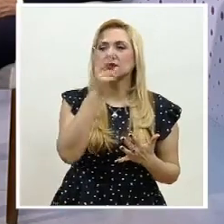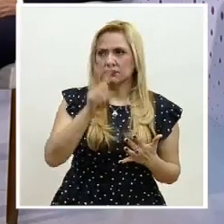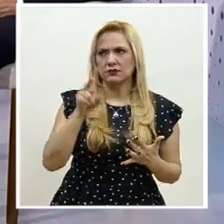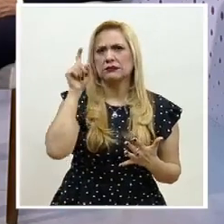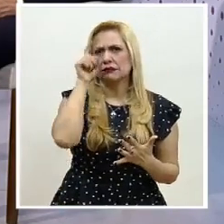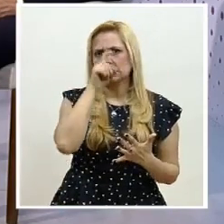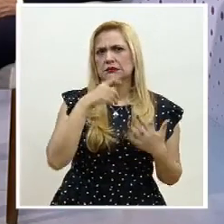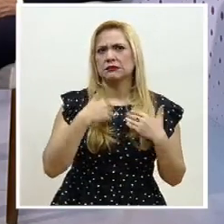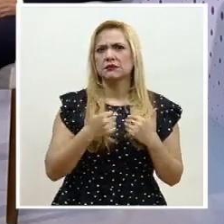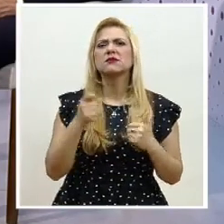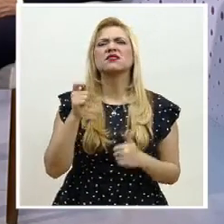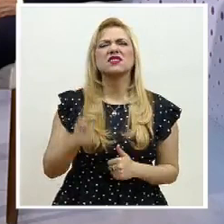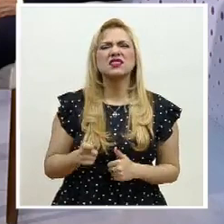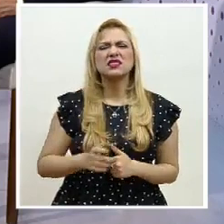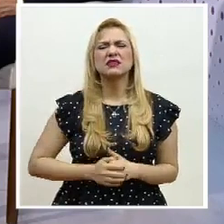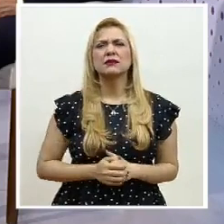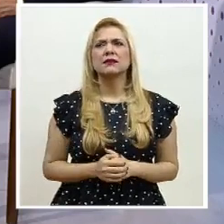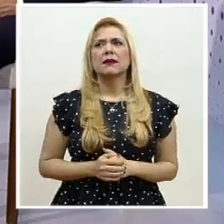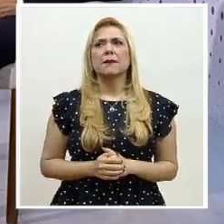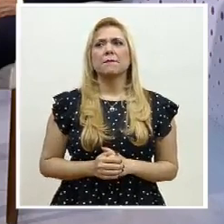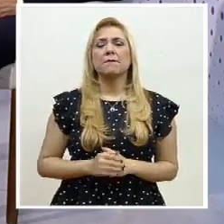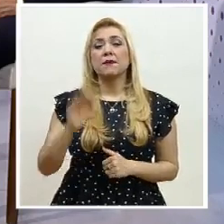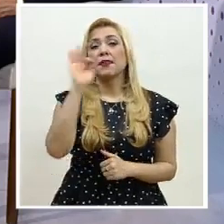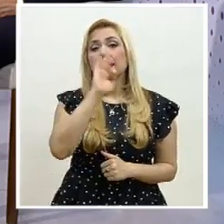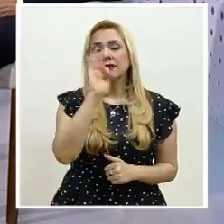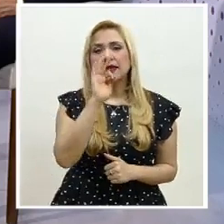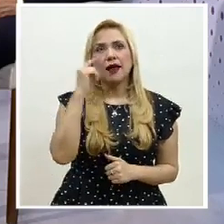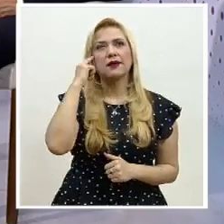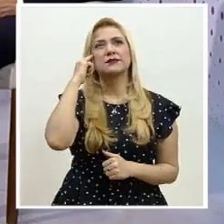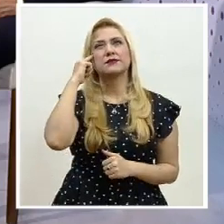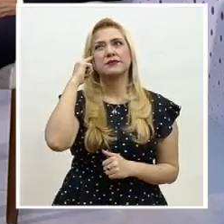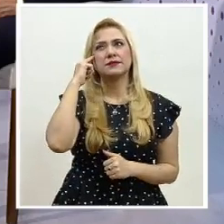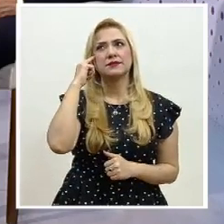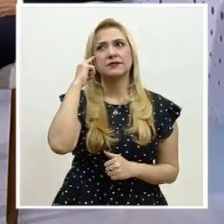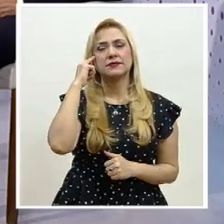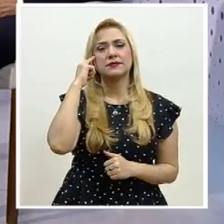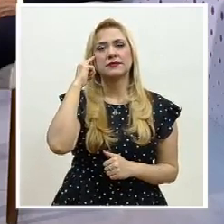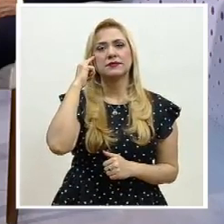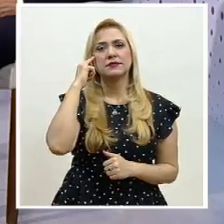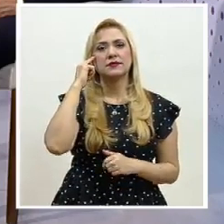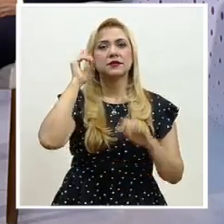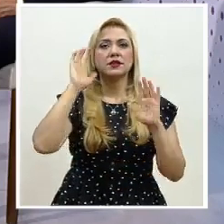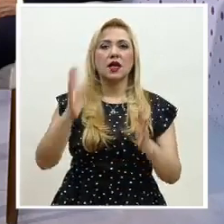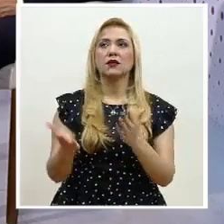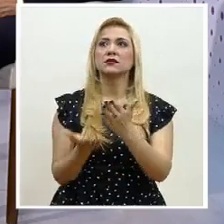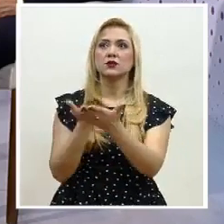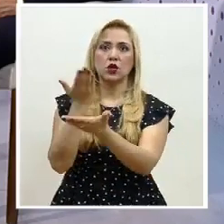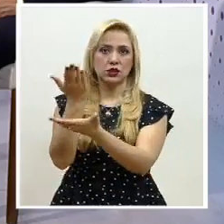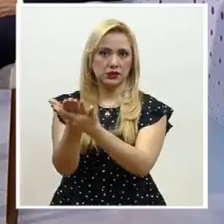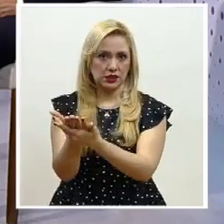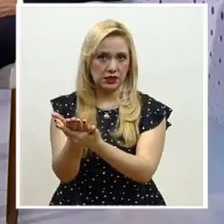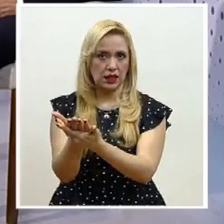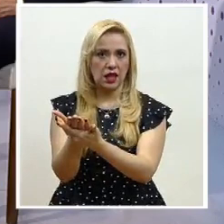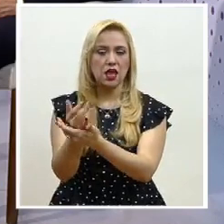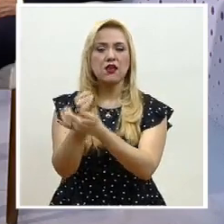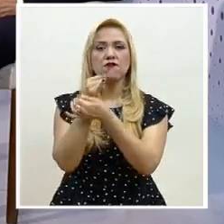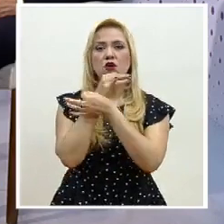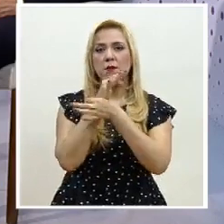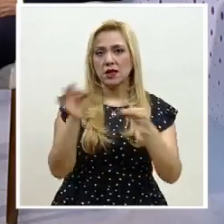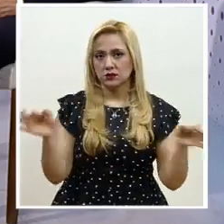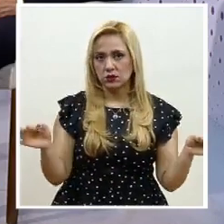difícil es también quizás buscar, a lo mejor ya cuando se solicita en acceso a la